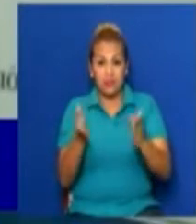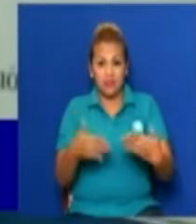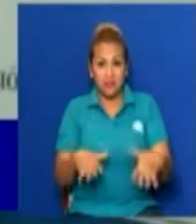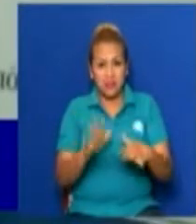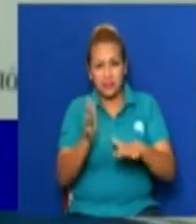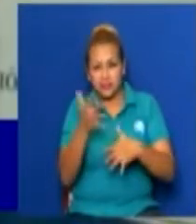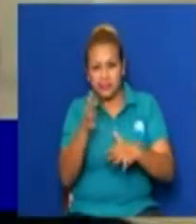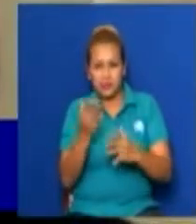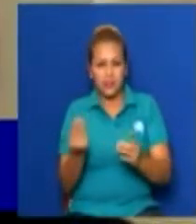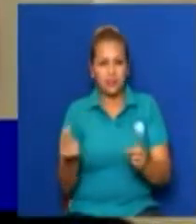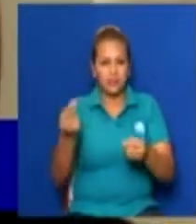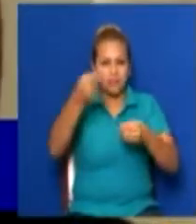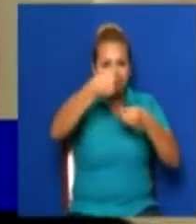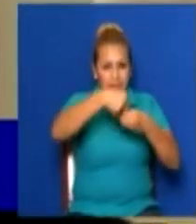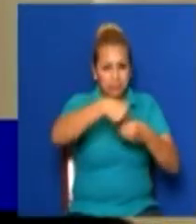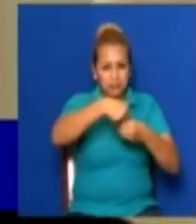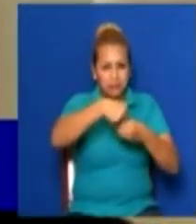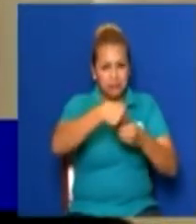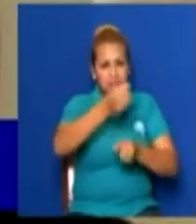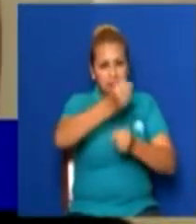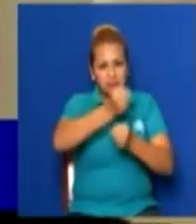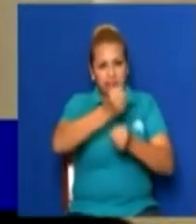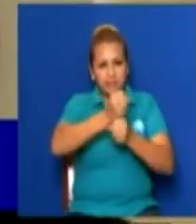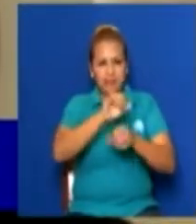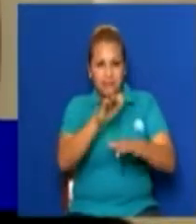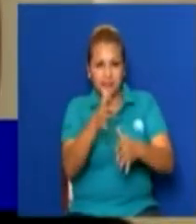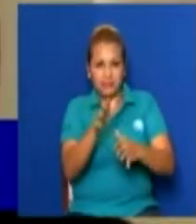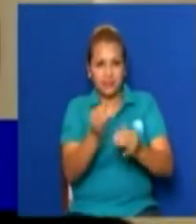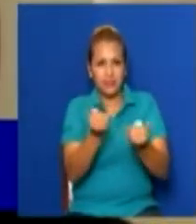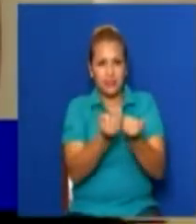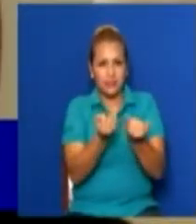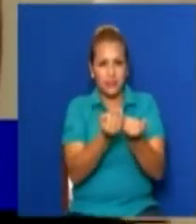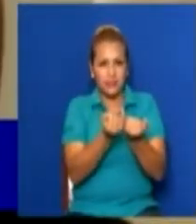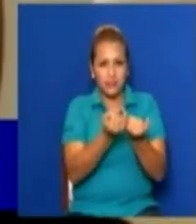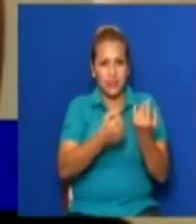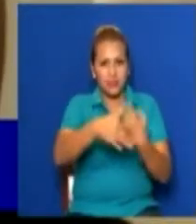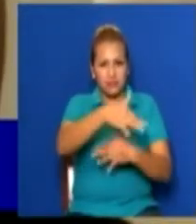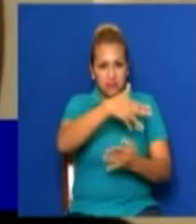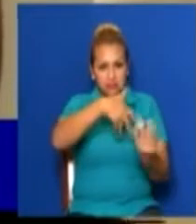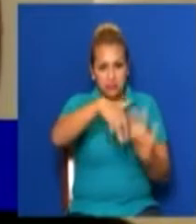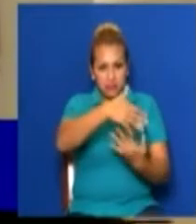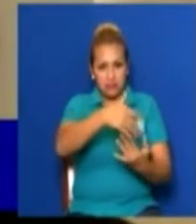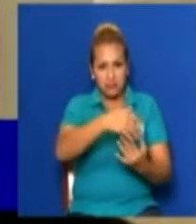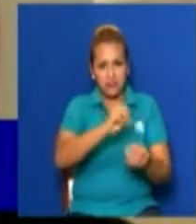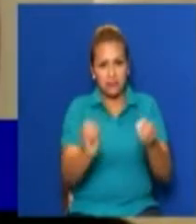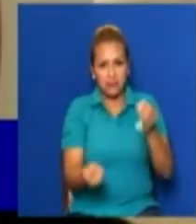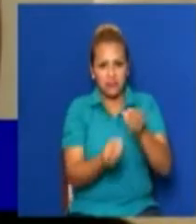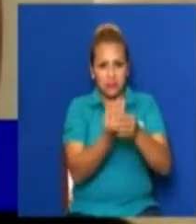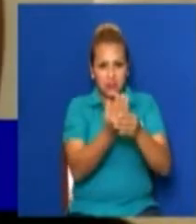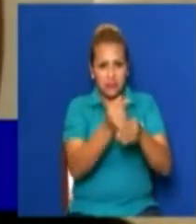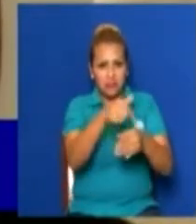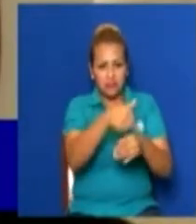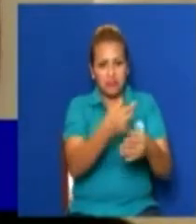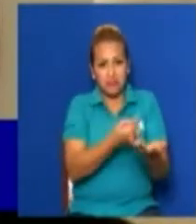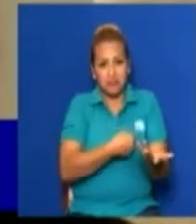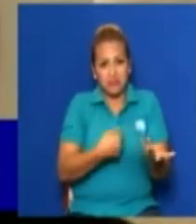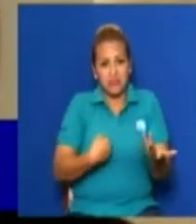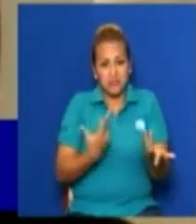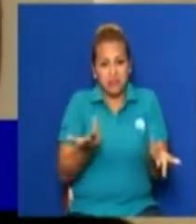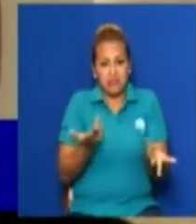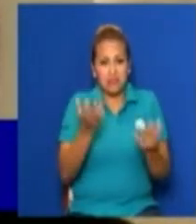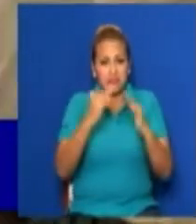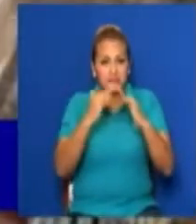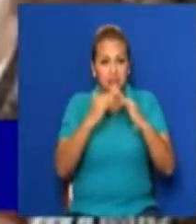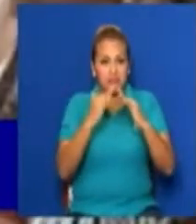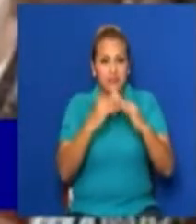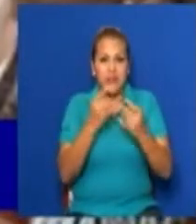a los trabajos en el sector urbano a reproducir lo que está haciendo en su casa, porque